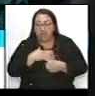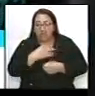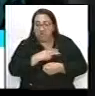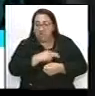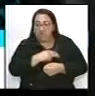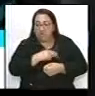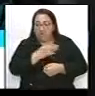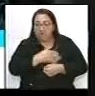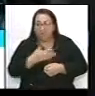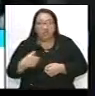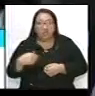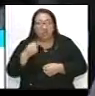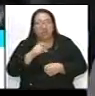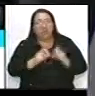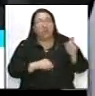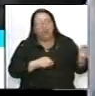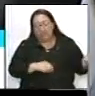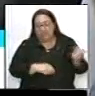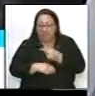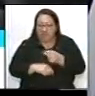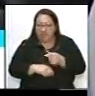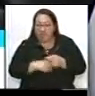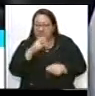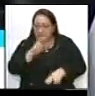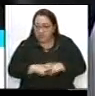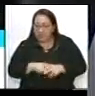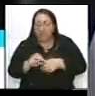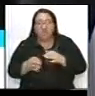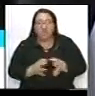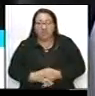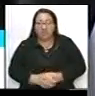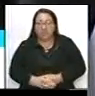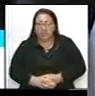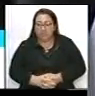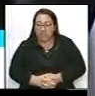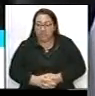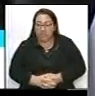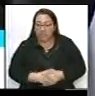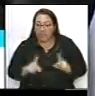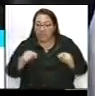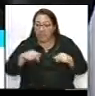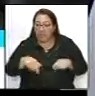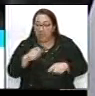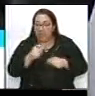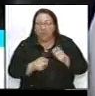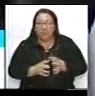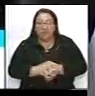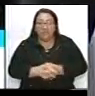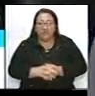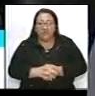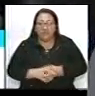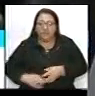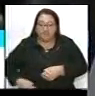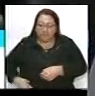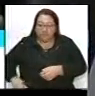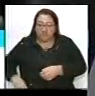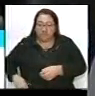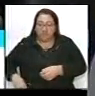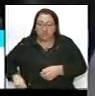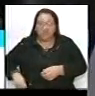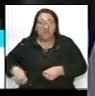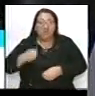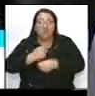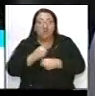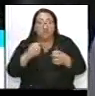presidenta, yo exijo a mi personal que venga, que se siente y que declare. Pero sin embargo, estando el personal que está todavía laborando en su